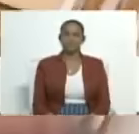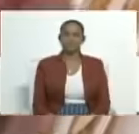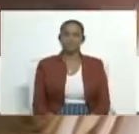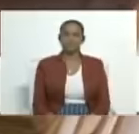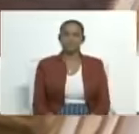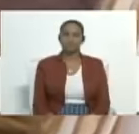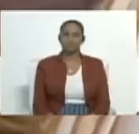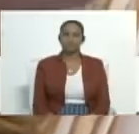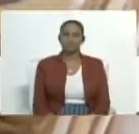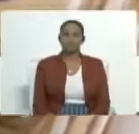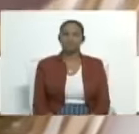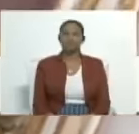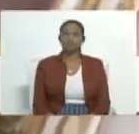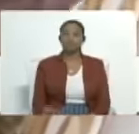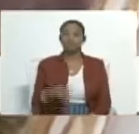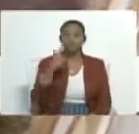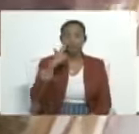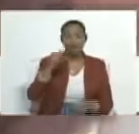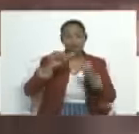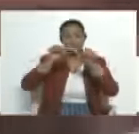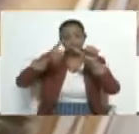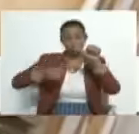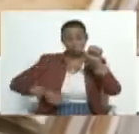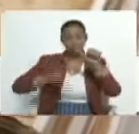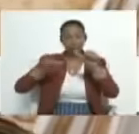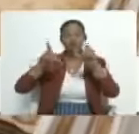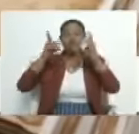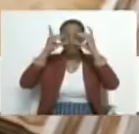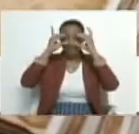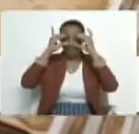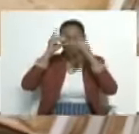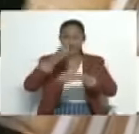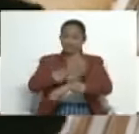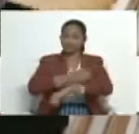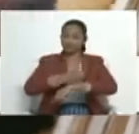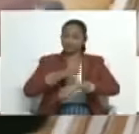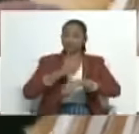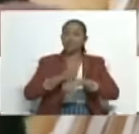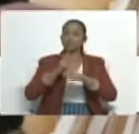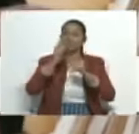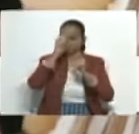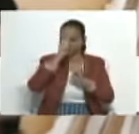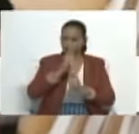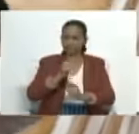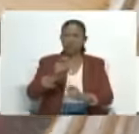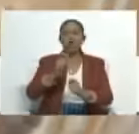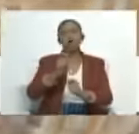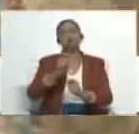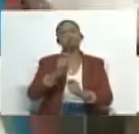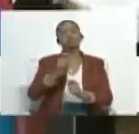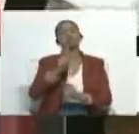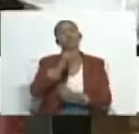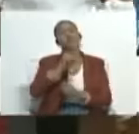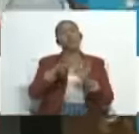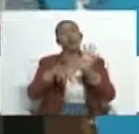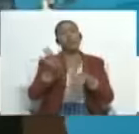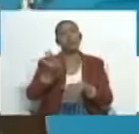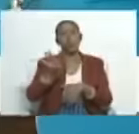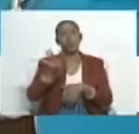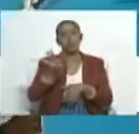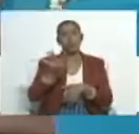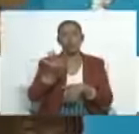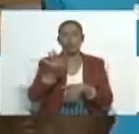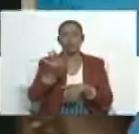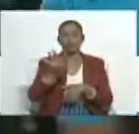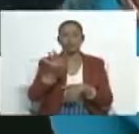República, doctora Delcy Rodríguez, en este acto con motivo de conmemorar los 214 años de la Declaración de la Independencia. Hay que destacar